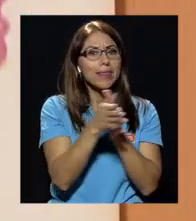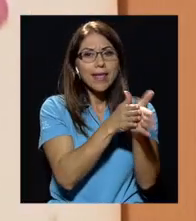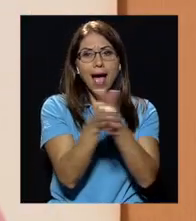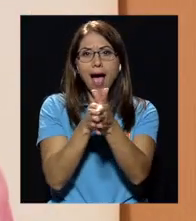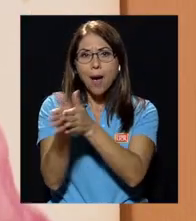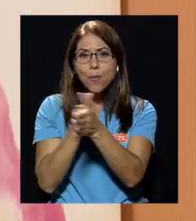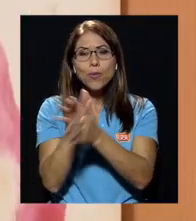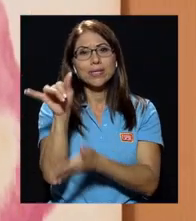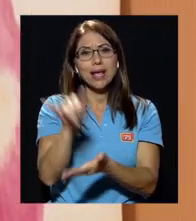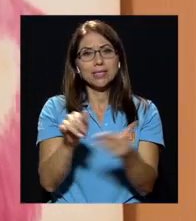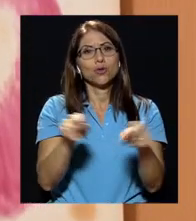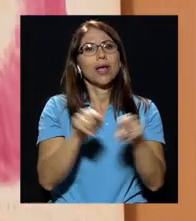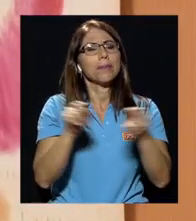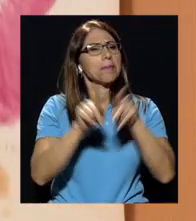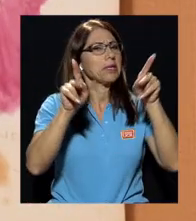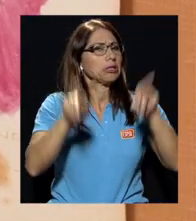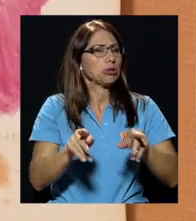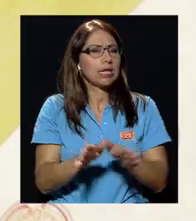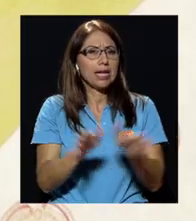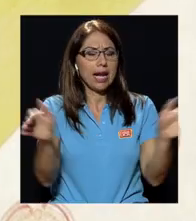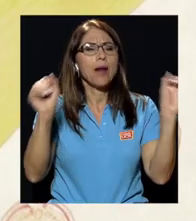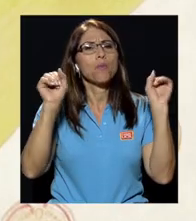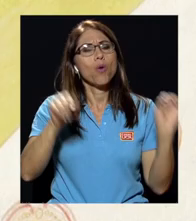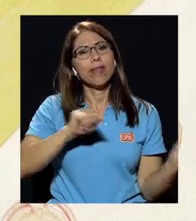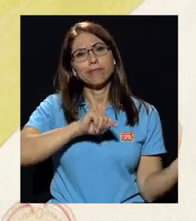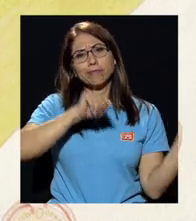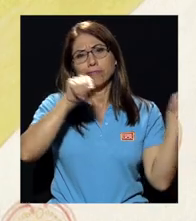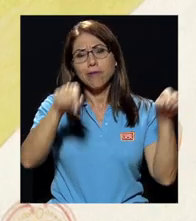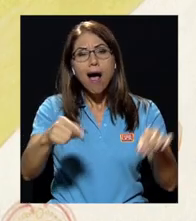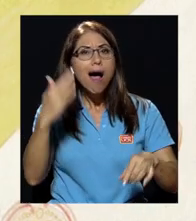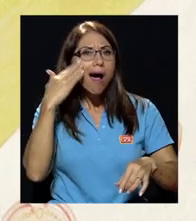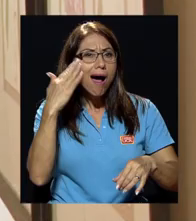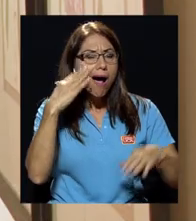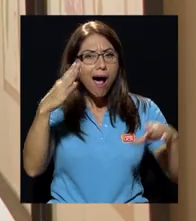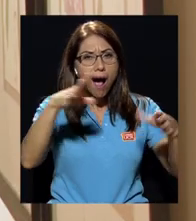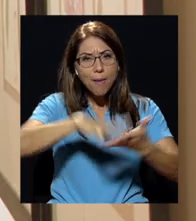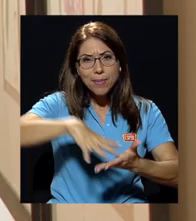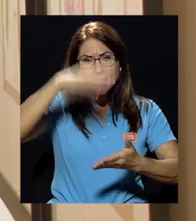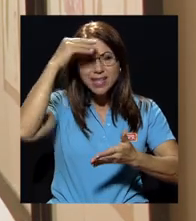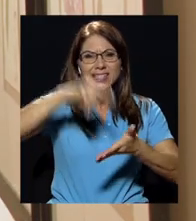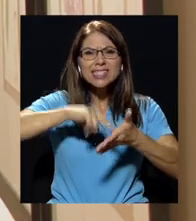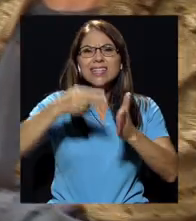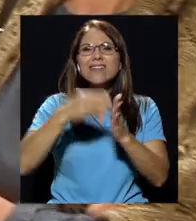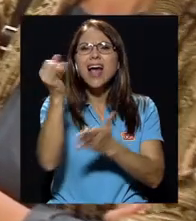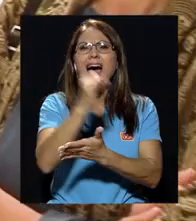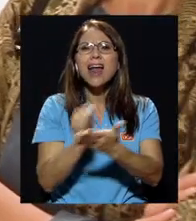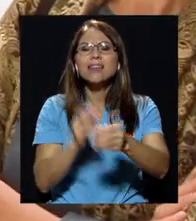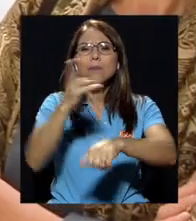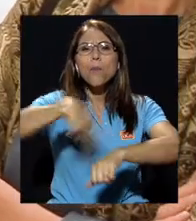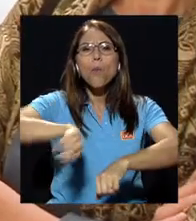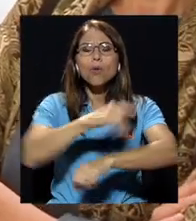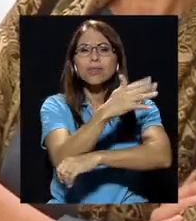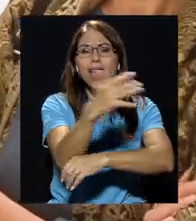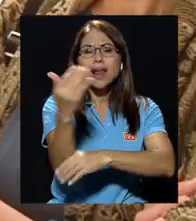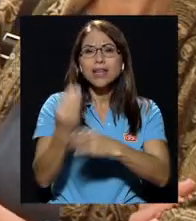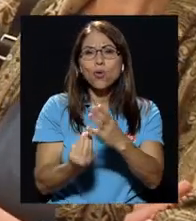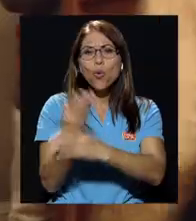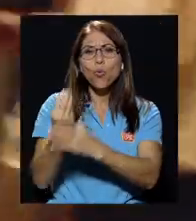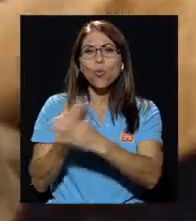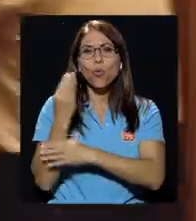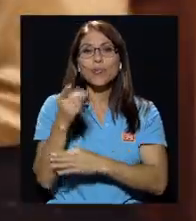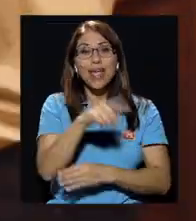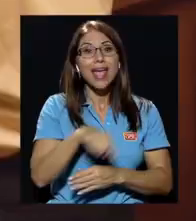sino que también el público en general se eduque qué es el arte botánico. Las obras concursaron por la